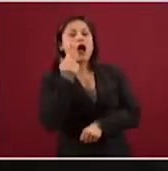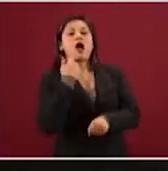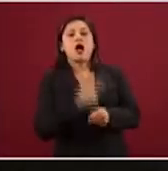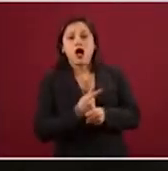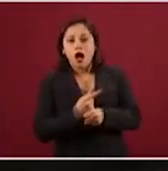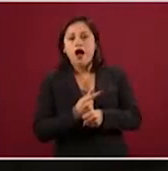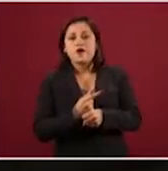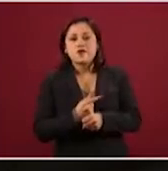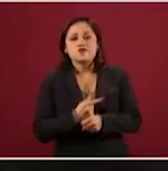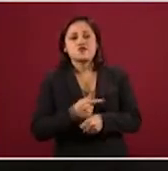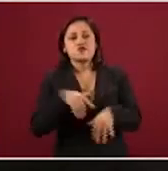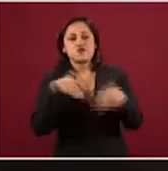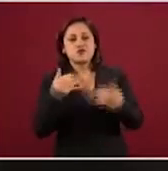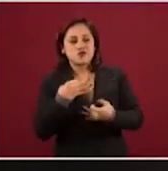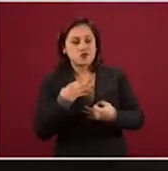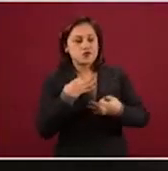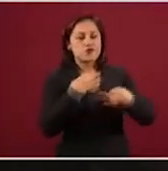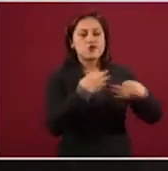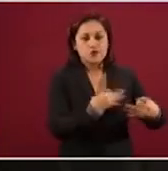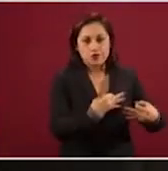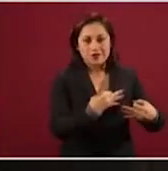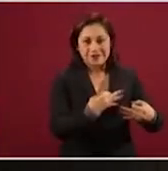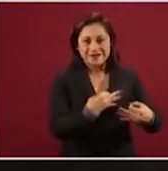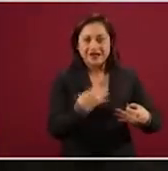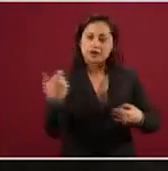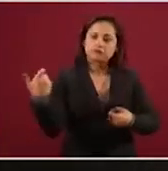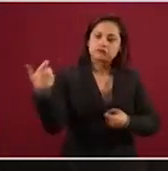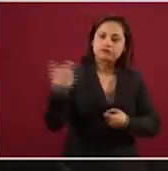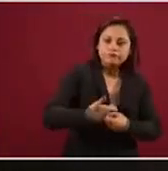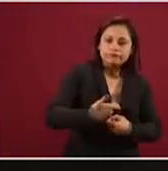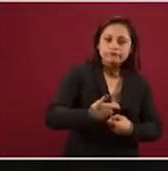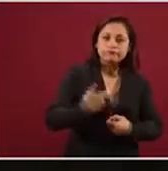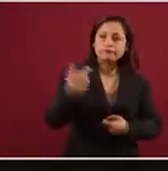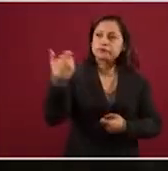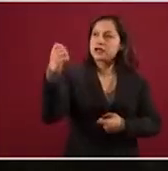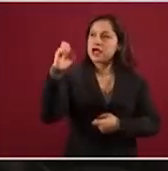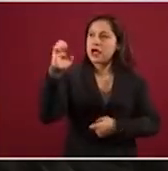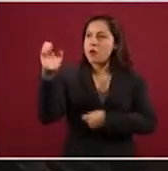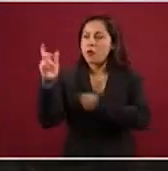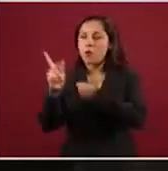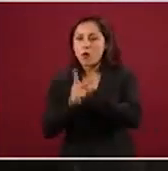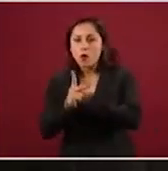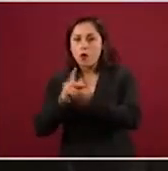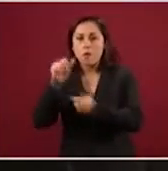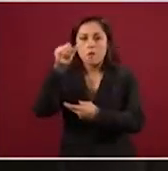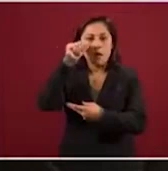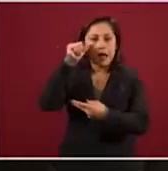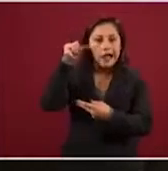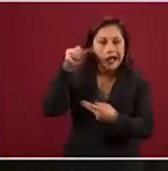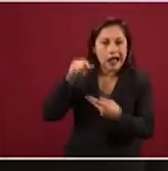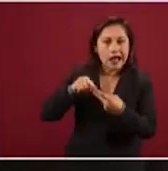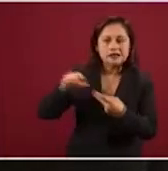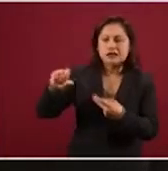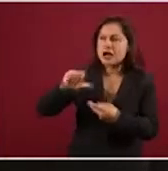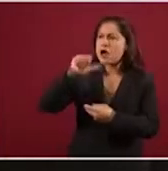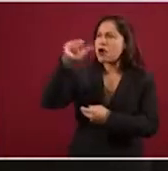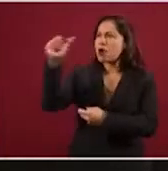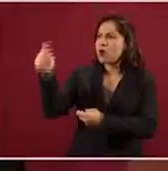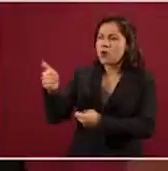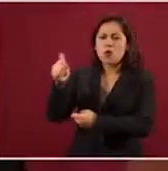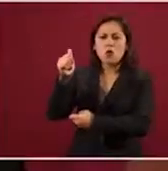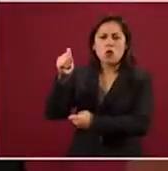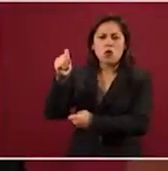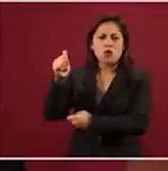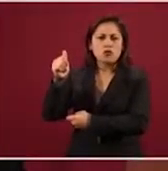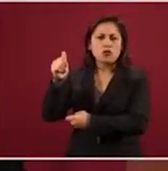hace atractiva para que inversionistas europeos, inversionistas asiáticos, inversionistas de otras partes